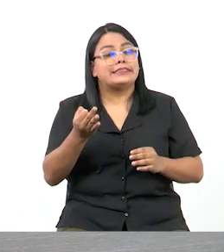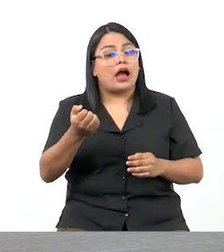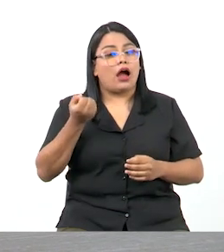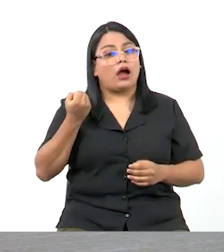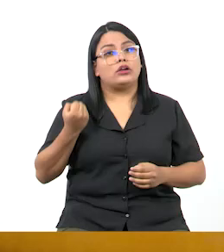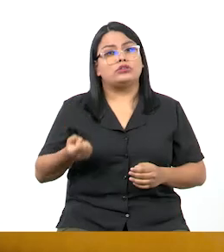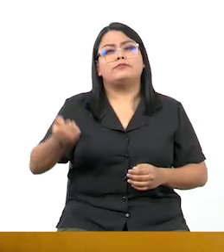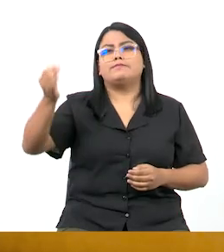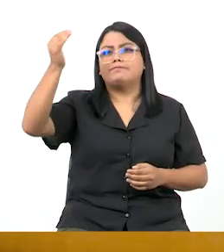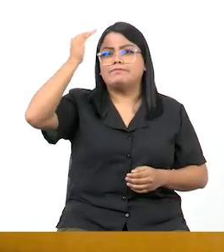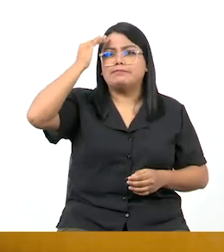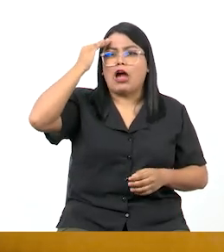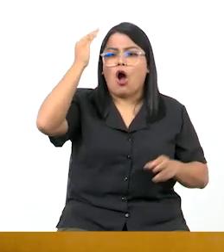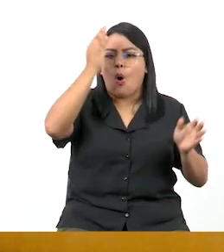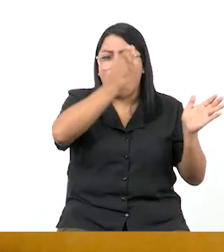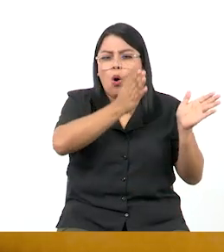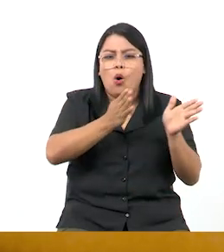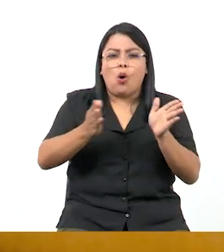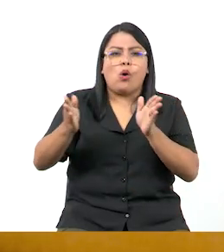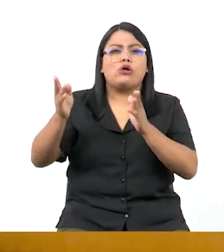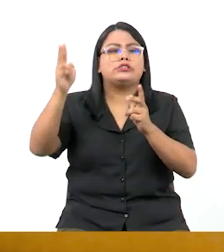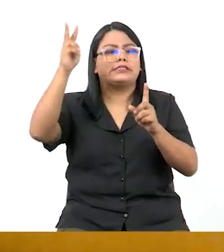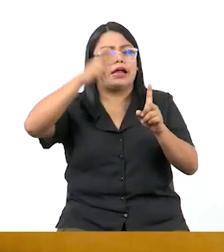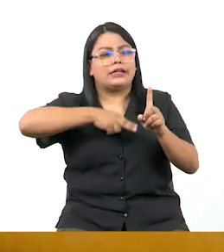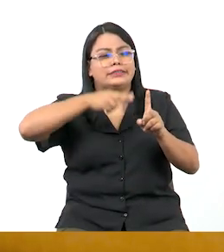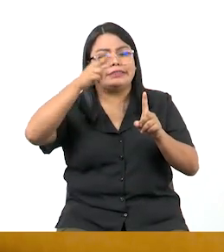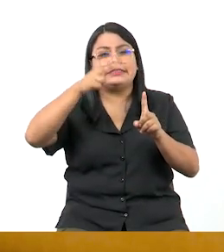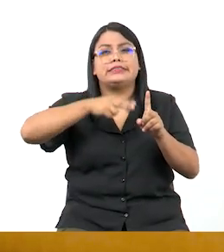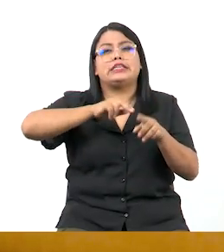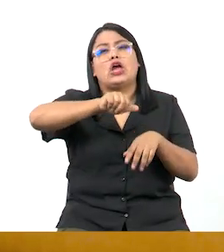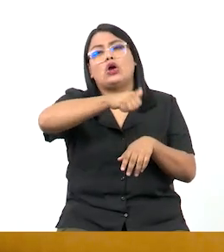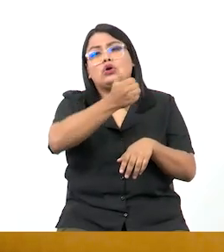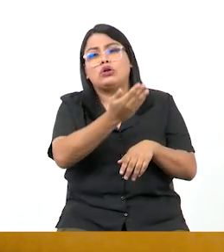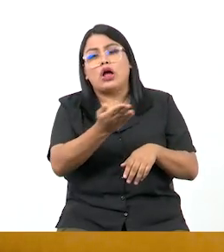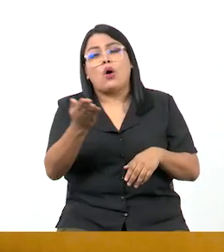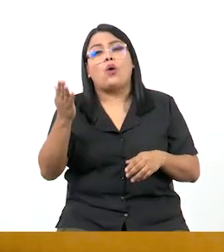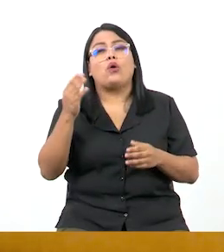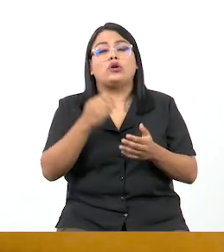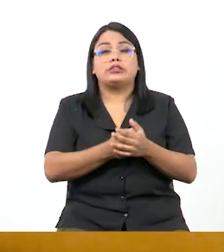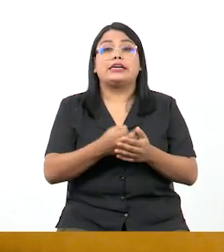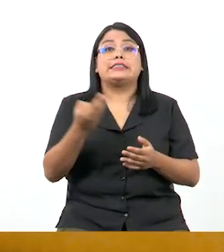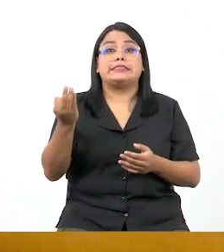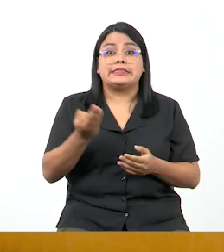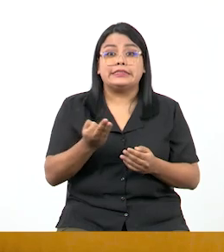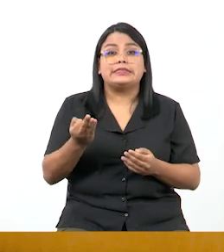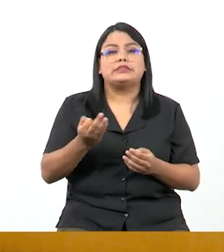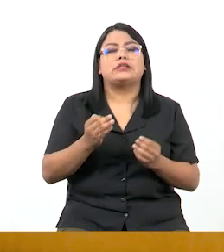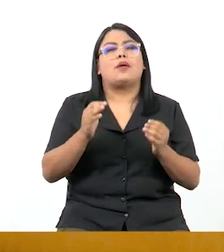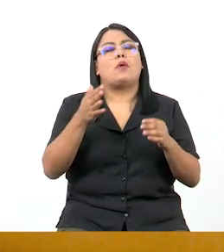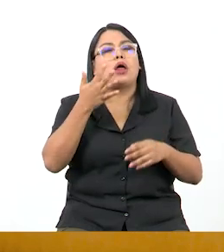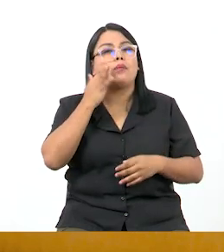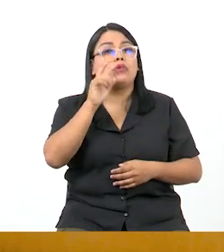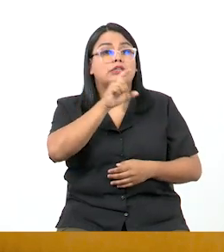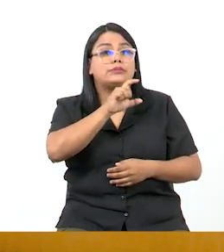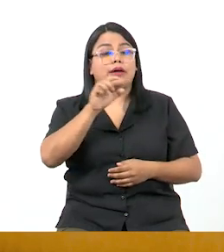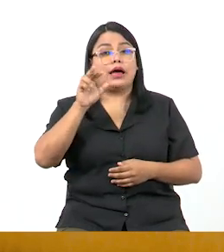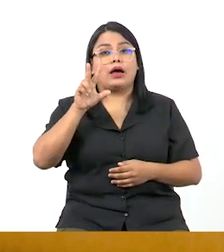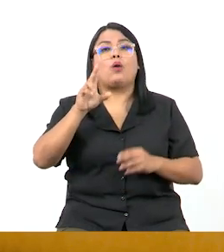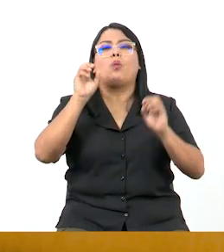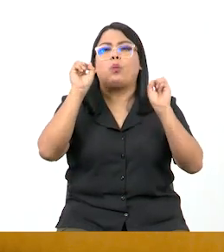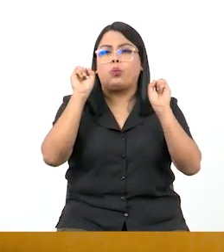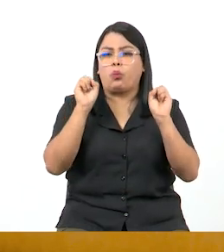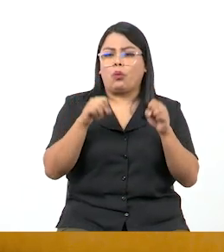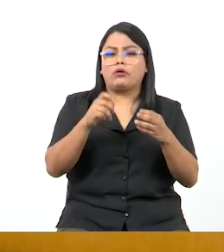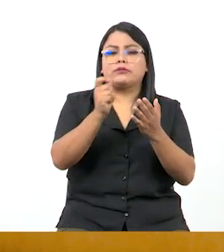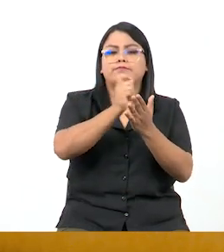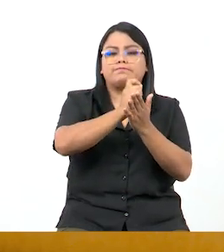imágenes. Entonces necesitamos que el estudiantado conozca cuál es la estructura, características, entre otros elementos, para que en la